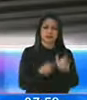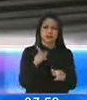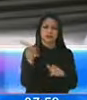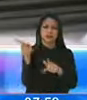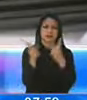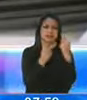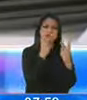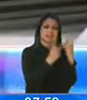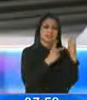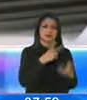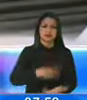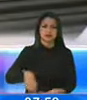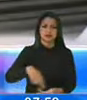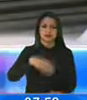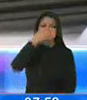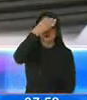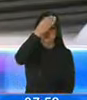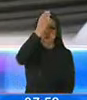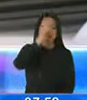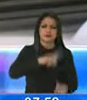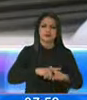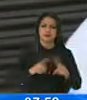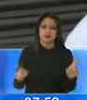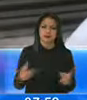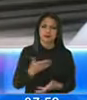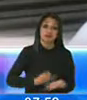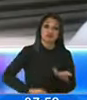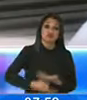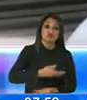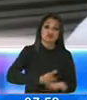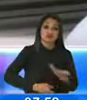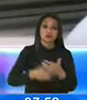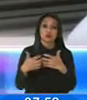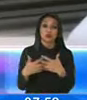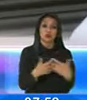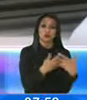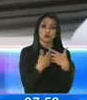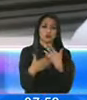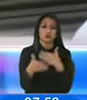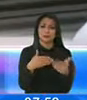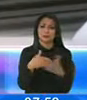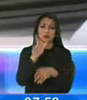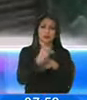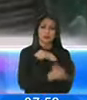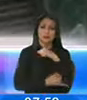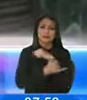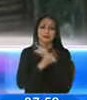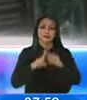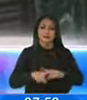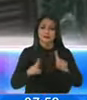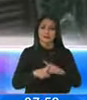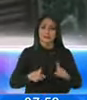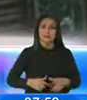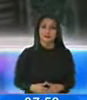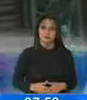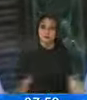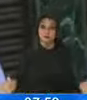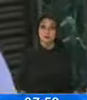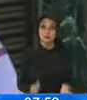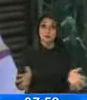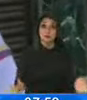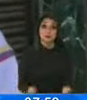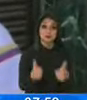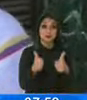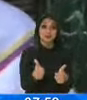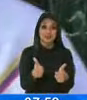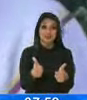de bailes, de culturas, de todo. Se comparte con todo el mundo, no importa de qué país sean. Con la motivación y